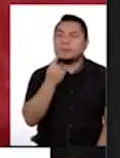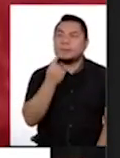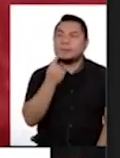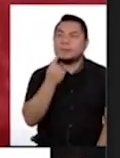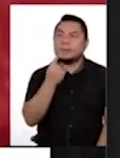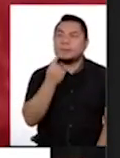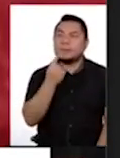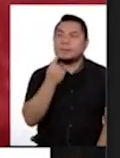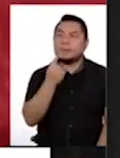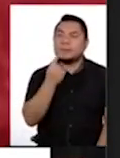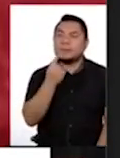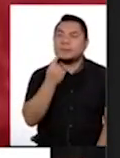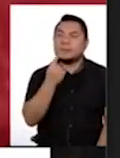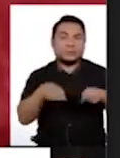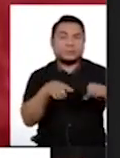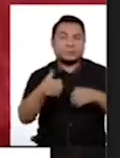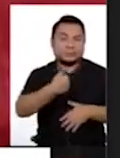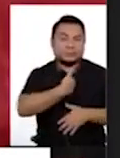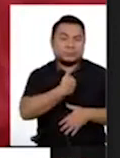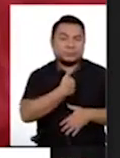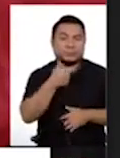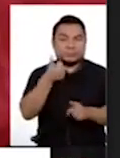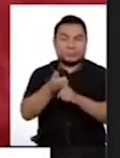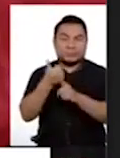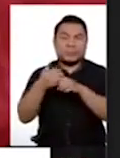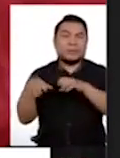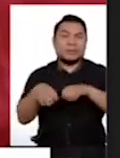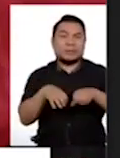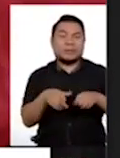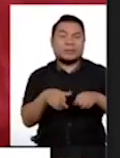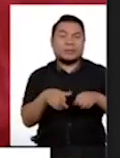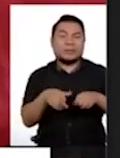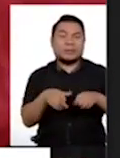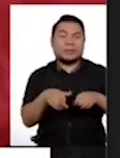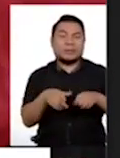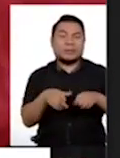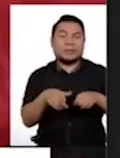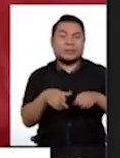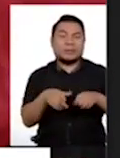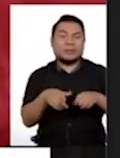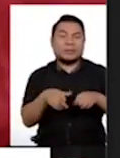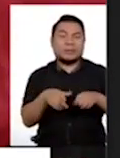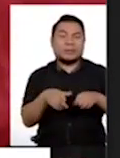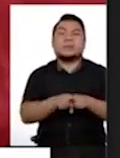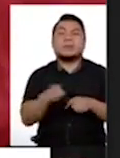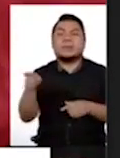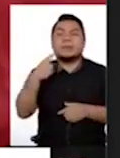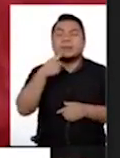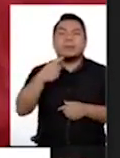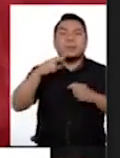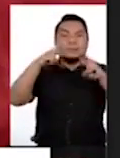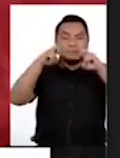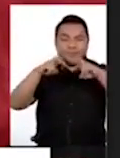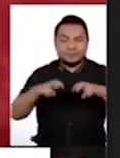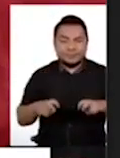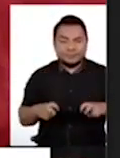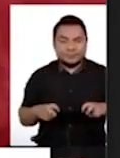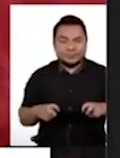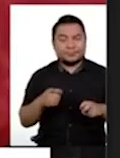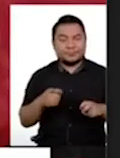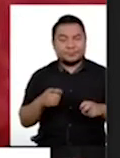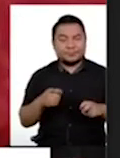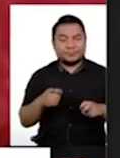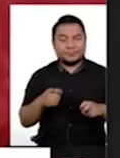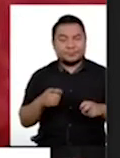los análisis hechos por nosotros dentro del gobierno, pero también por investigadores